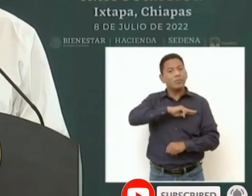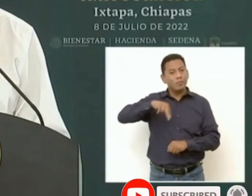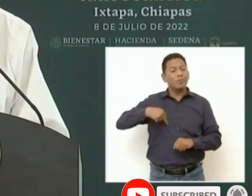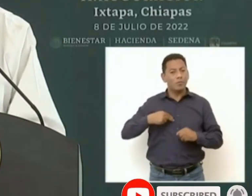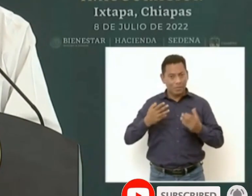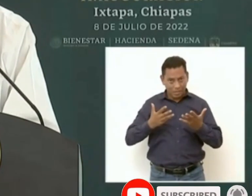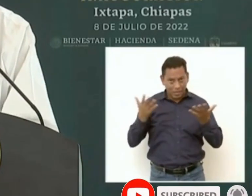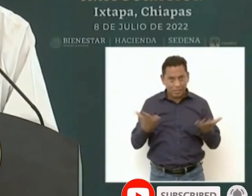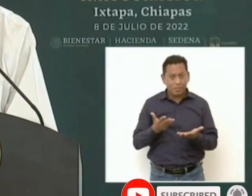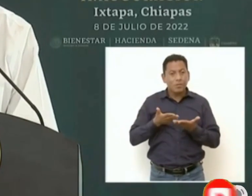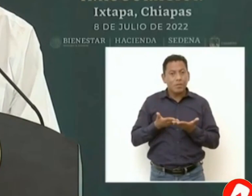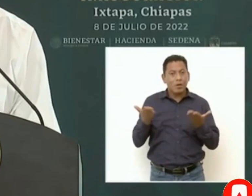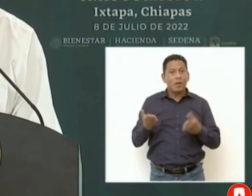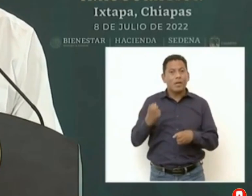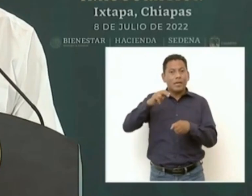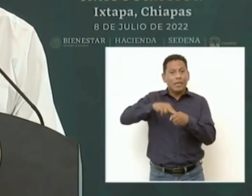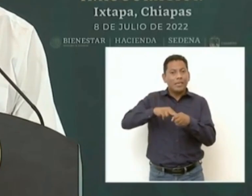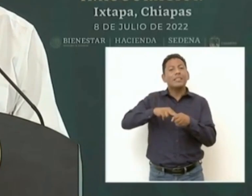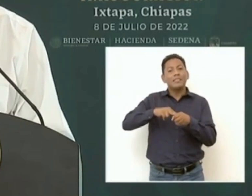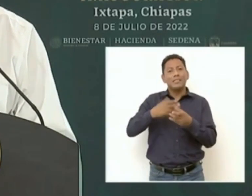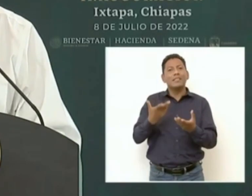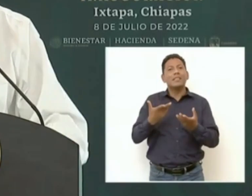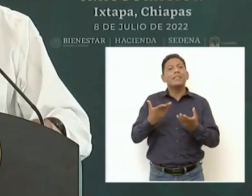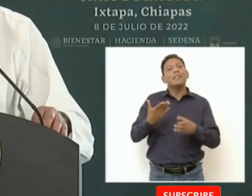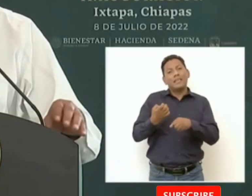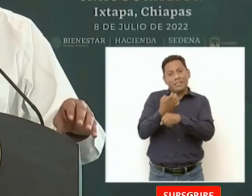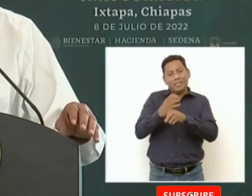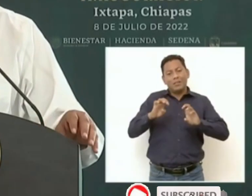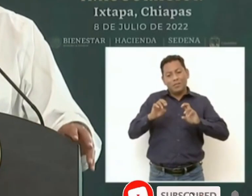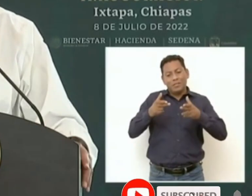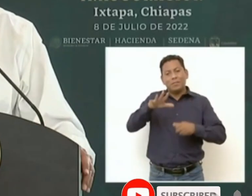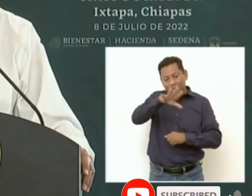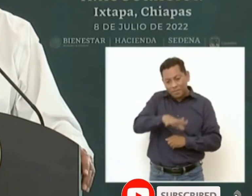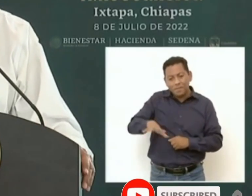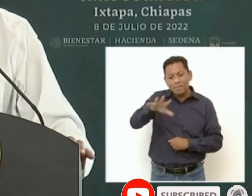aquí en Chiapas. Pues de